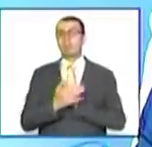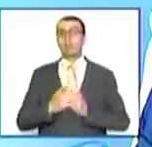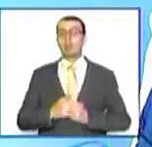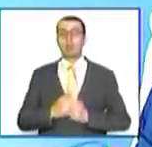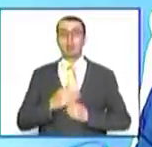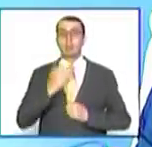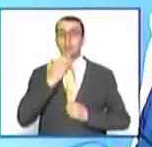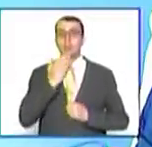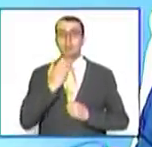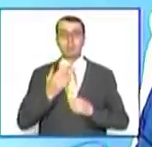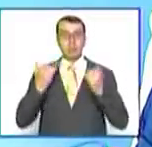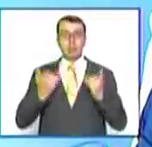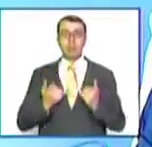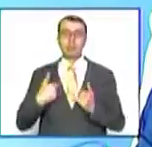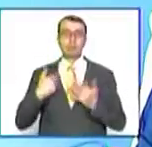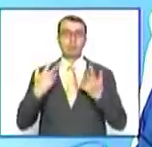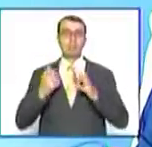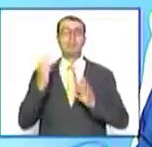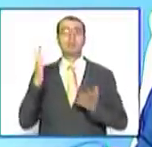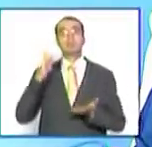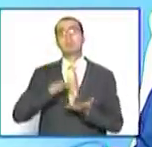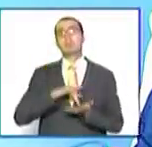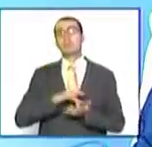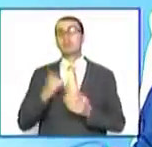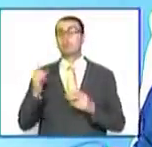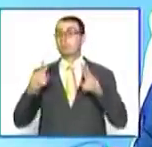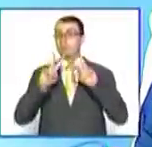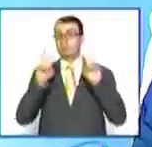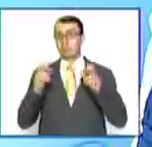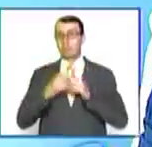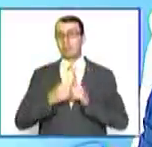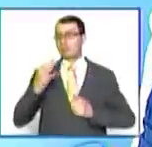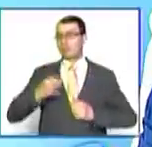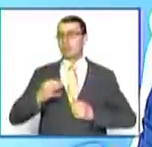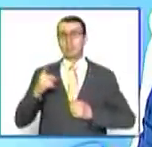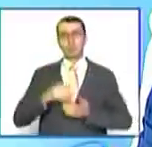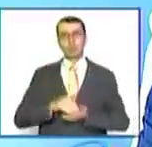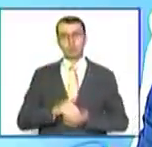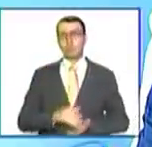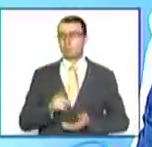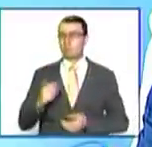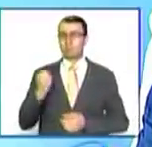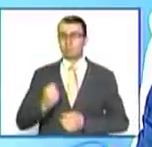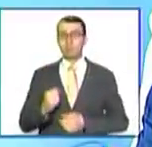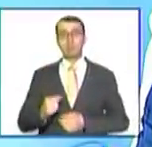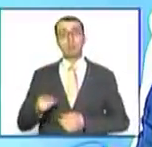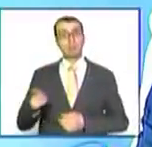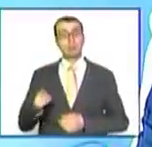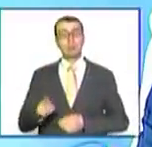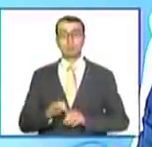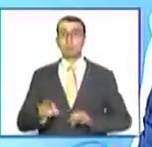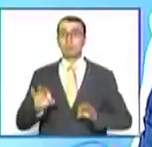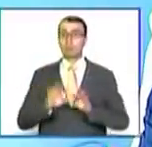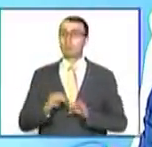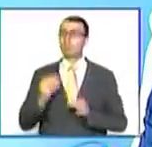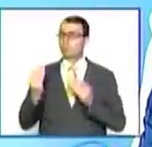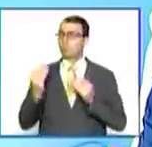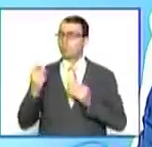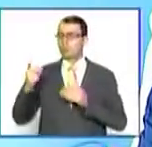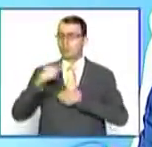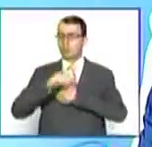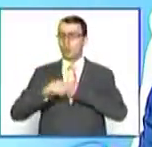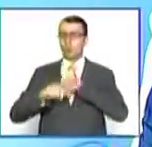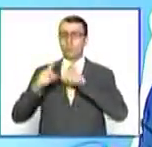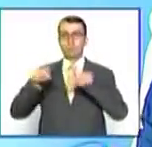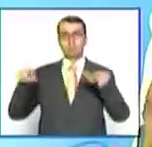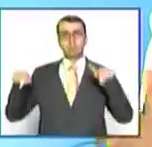que quiero participarles un tema que cada vez tiene más fuerza, muy utilizado en quirófanos, mucho, y